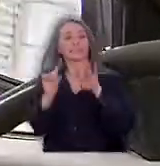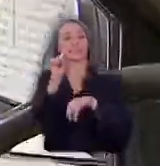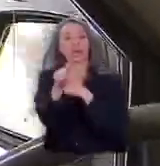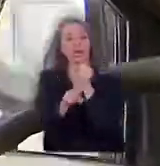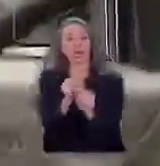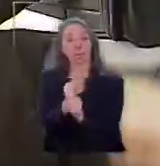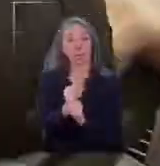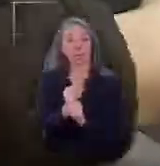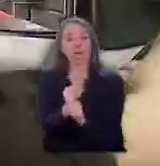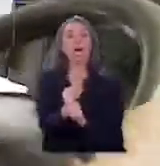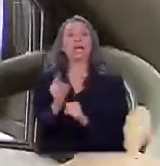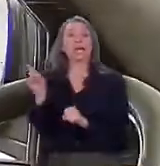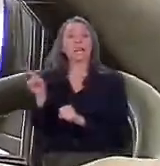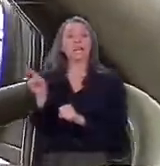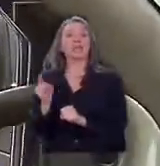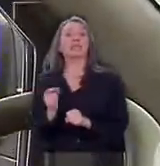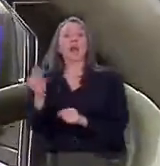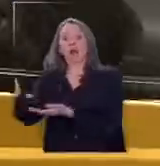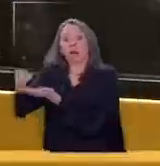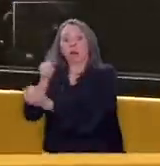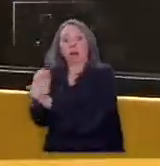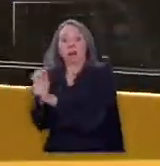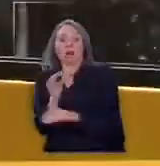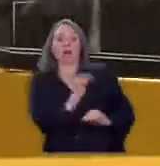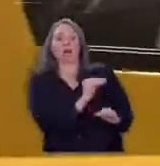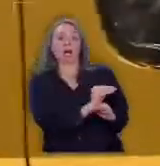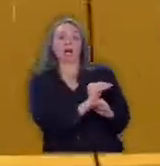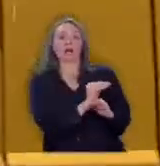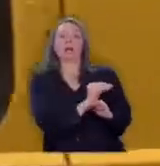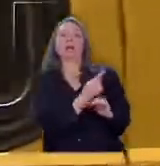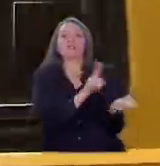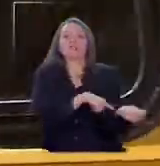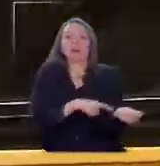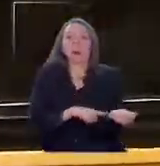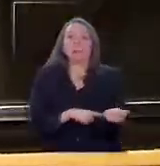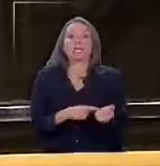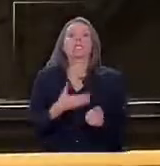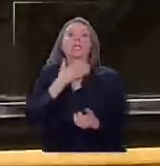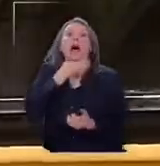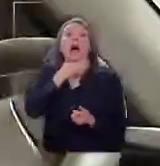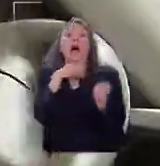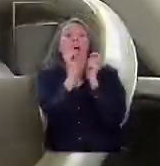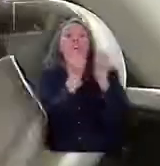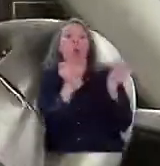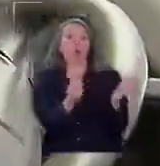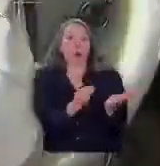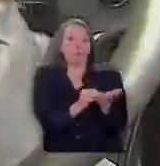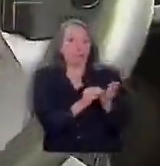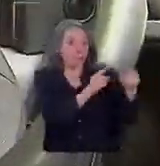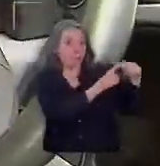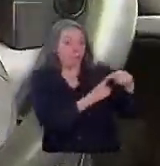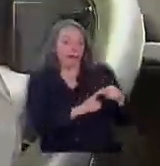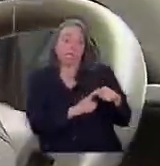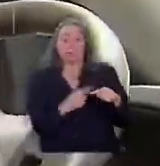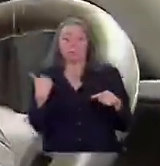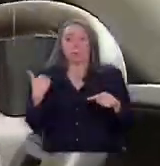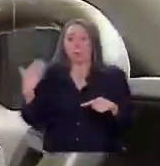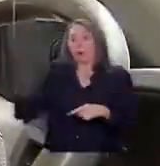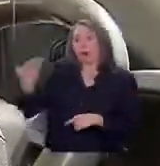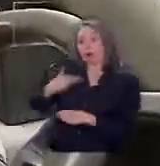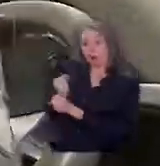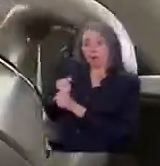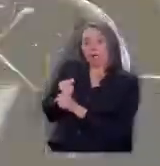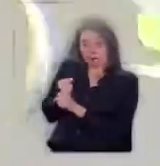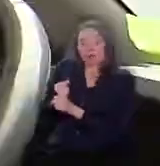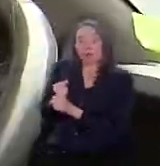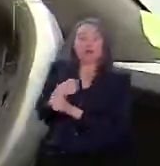ella es el sustento de su hogar las deudas la estaban ahogando por eso optó por esta oportunidad Aunque reconoce que